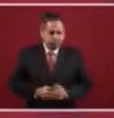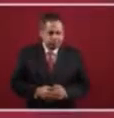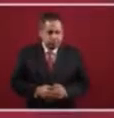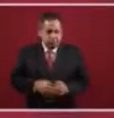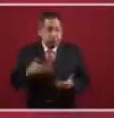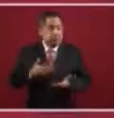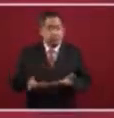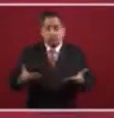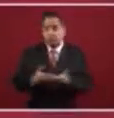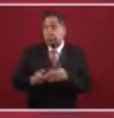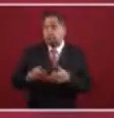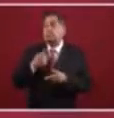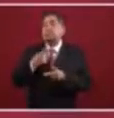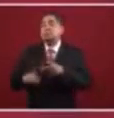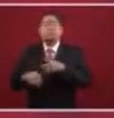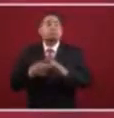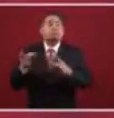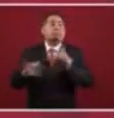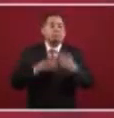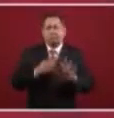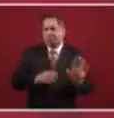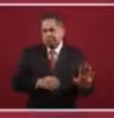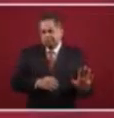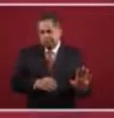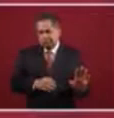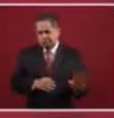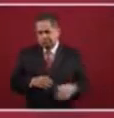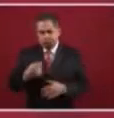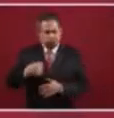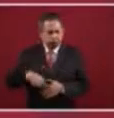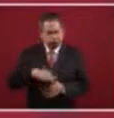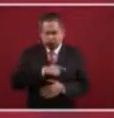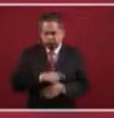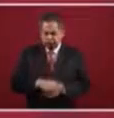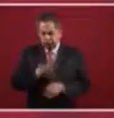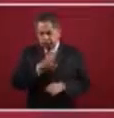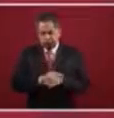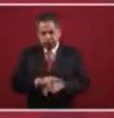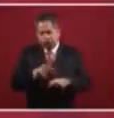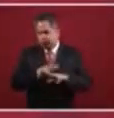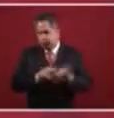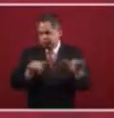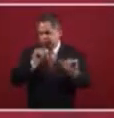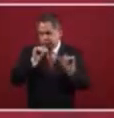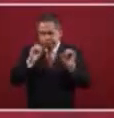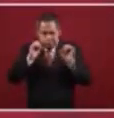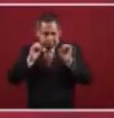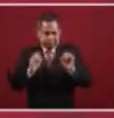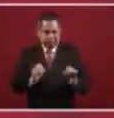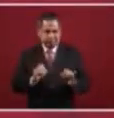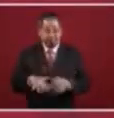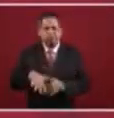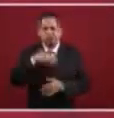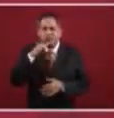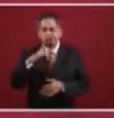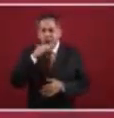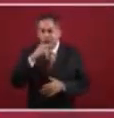ahora está saliendo. Nosotros no vamos a tolerar ningún acto de